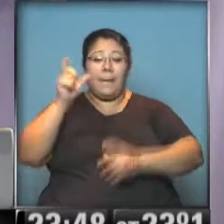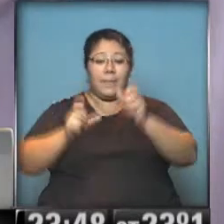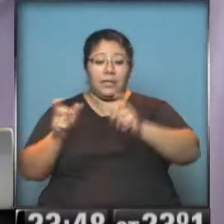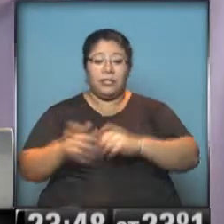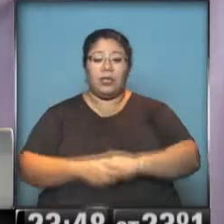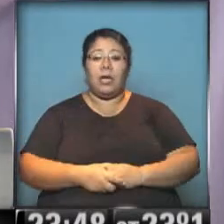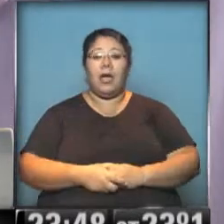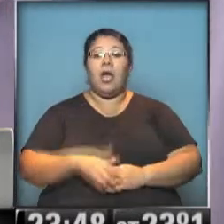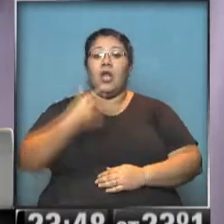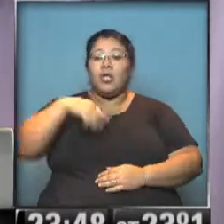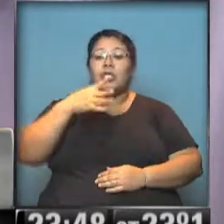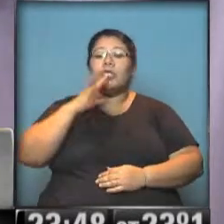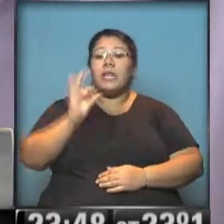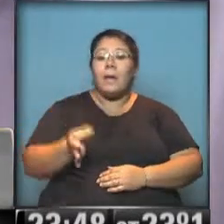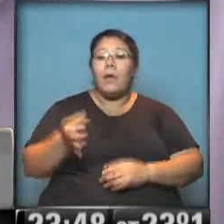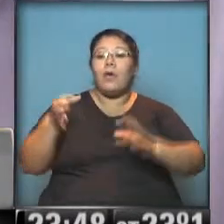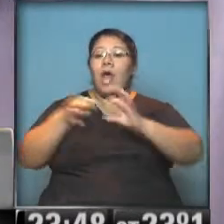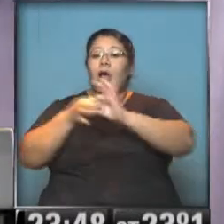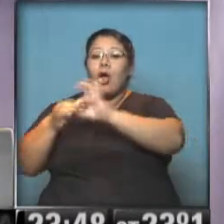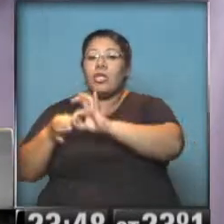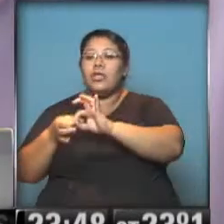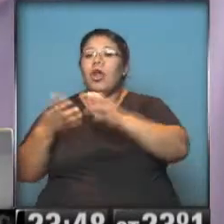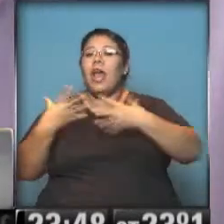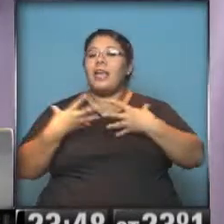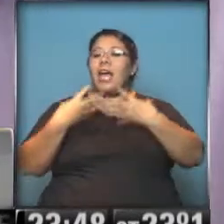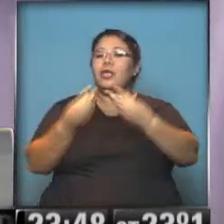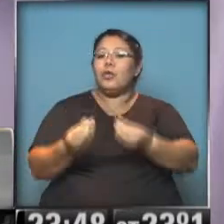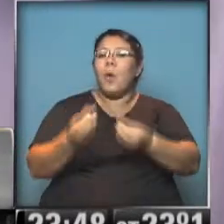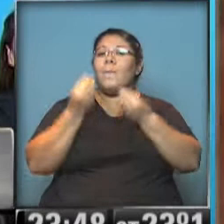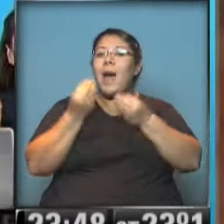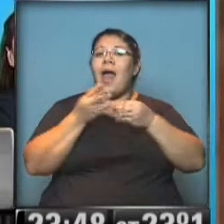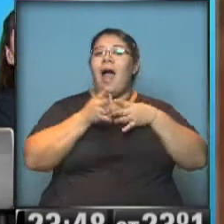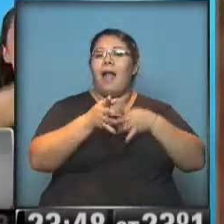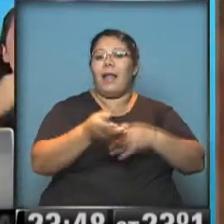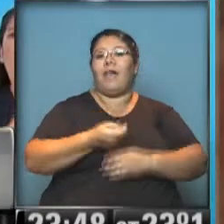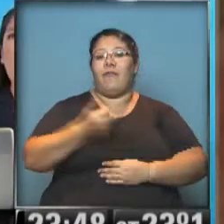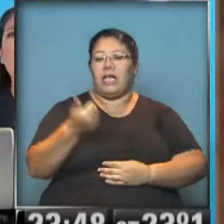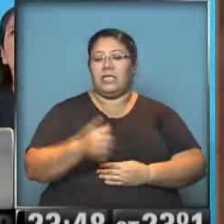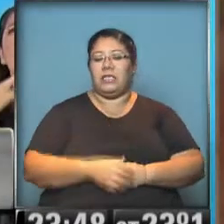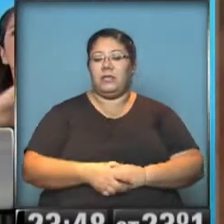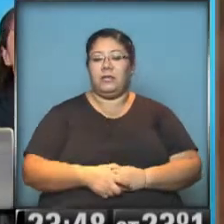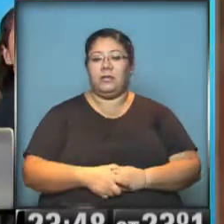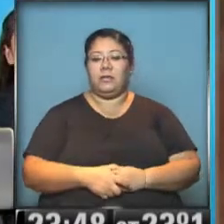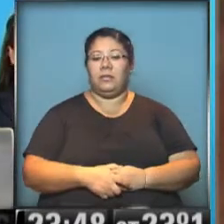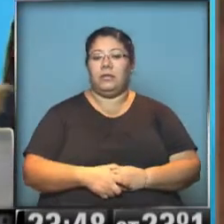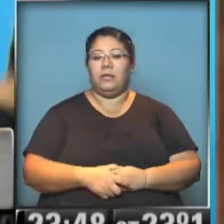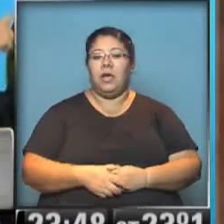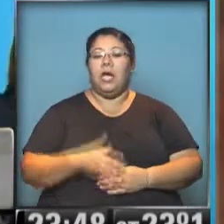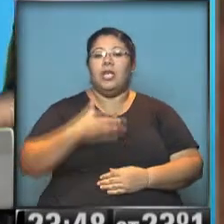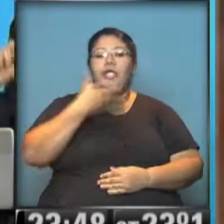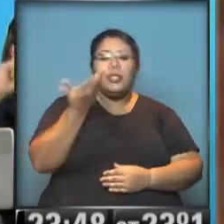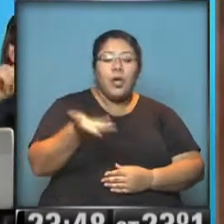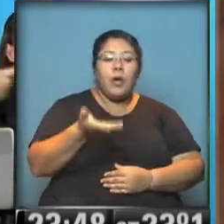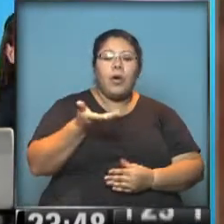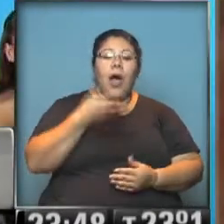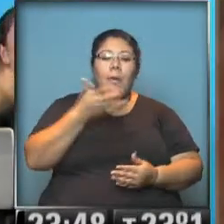una conexión local que colaboró para facilitar el atentado. Respecto de las declaraciones de la